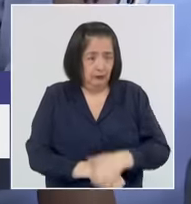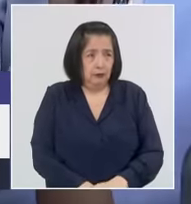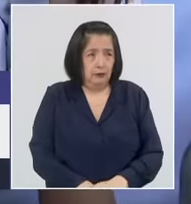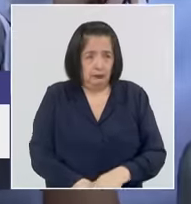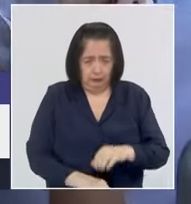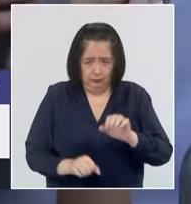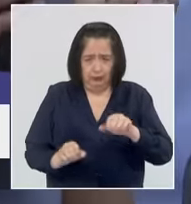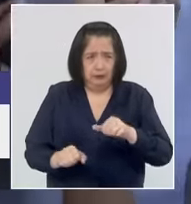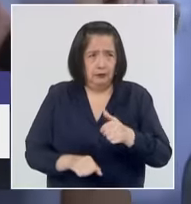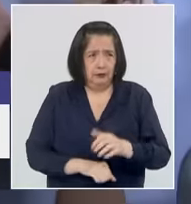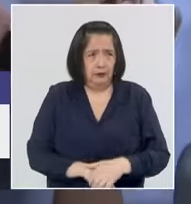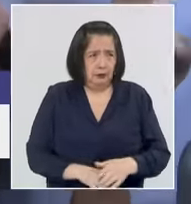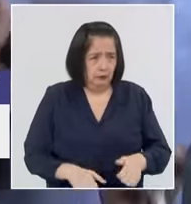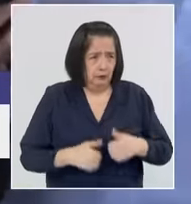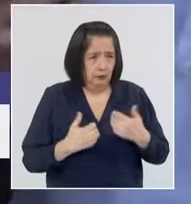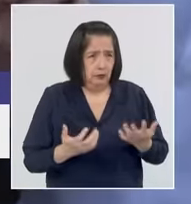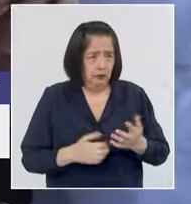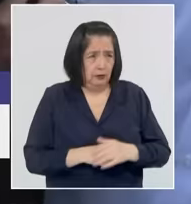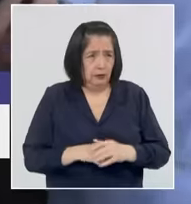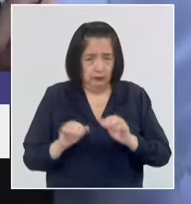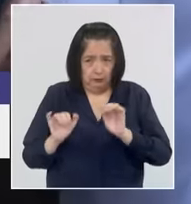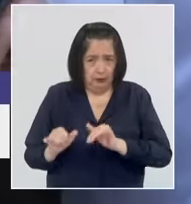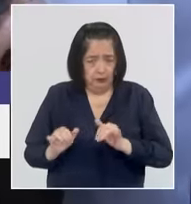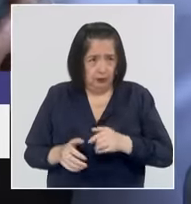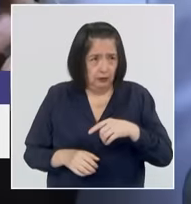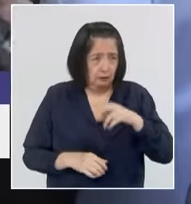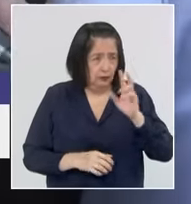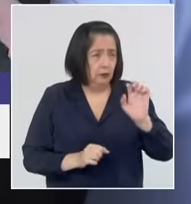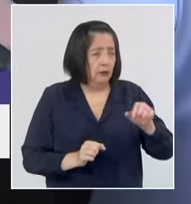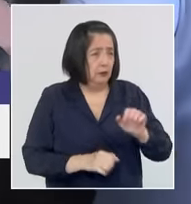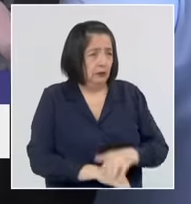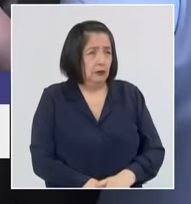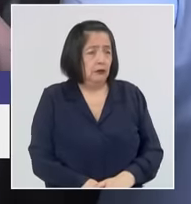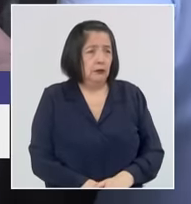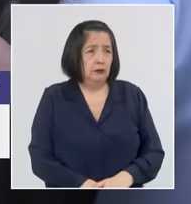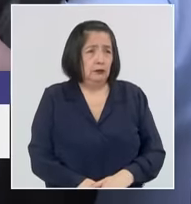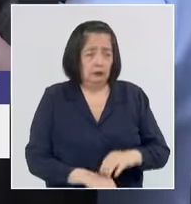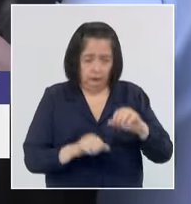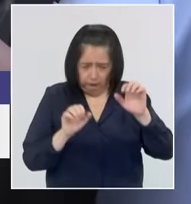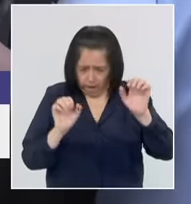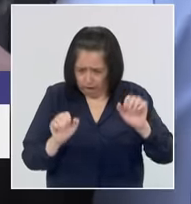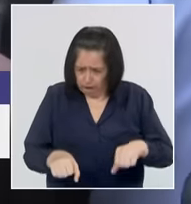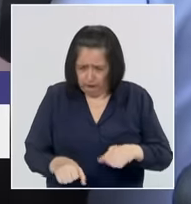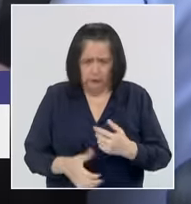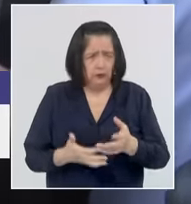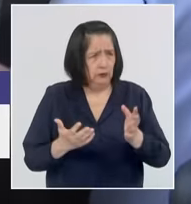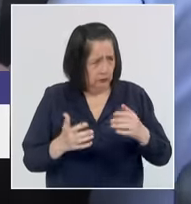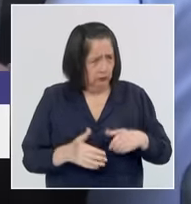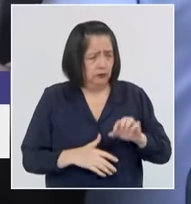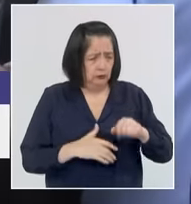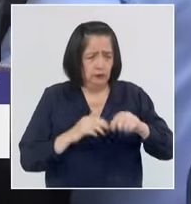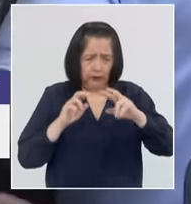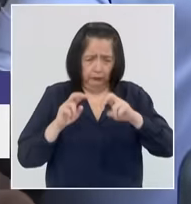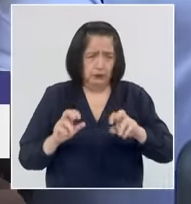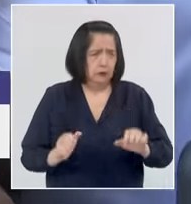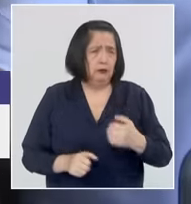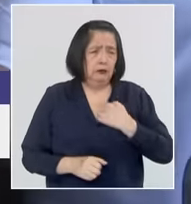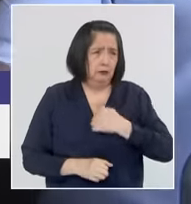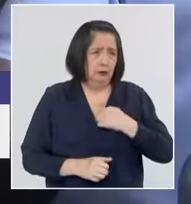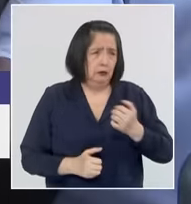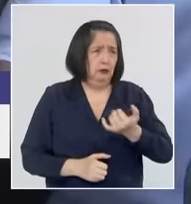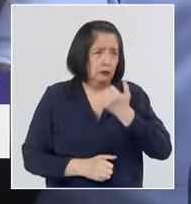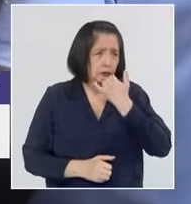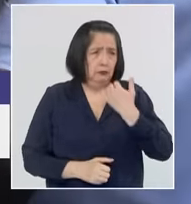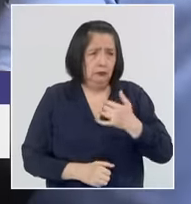Sí, claro. Él vive acá. ¿Él va a permanecer aquí en este proceso? Él se somete totalmente al proceso. Lamentamos muchísimo lo